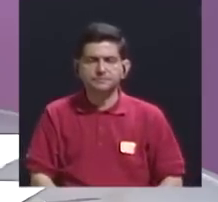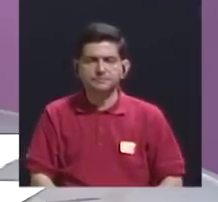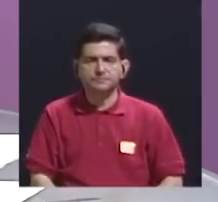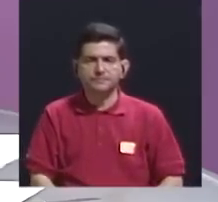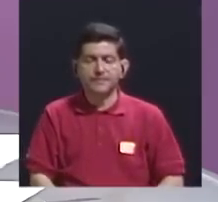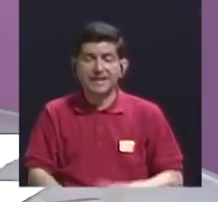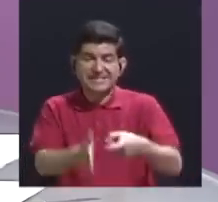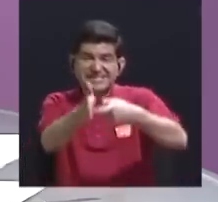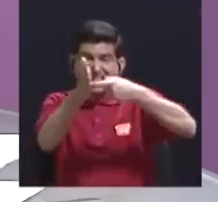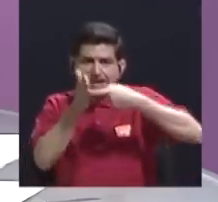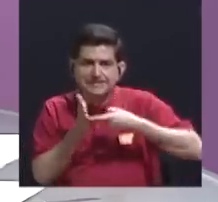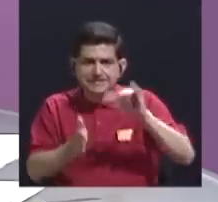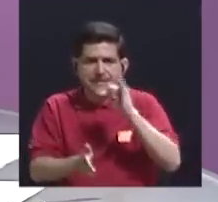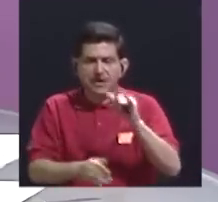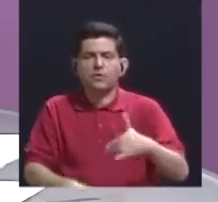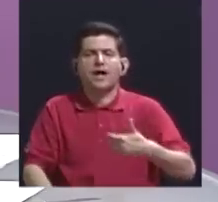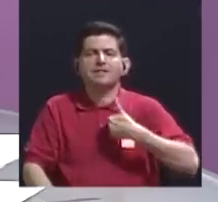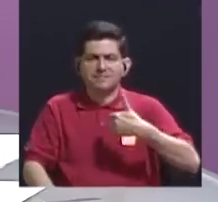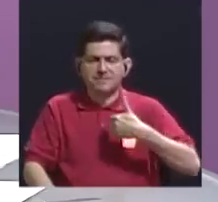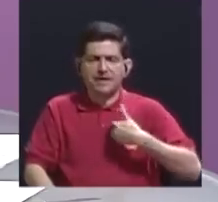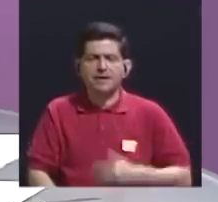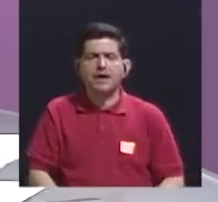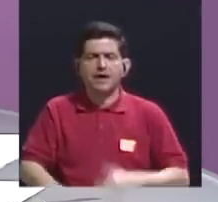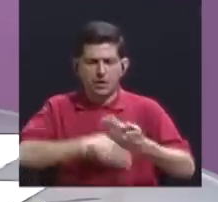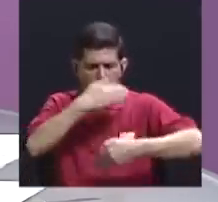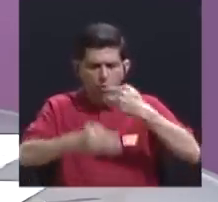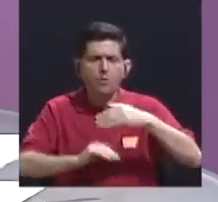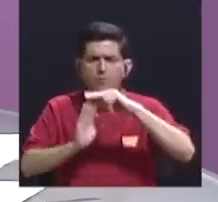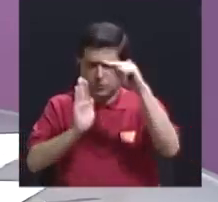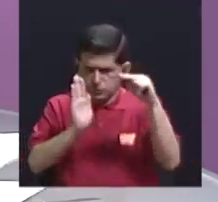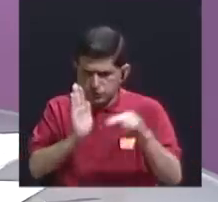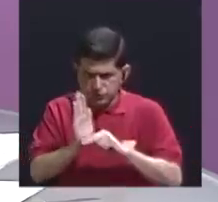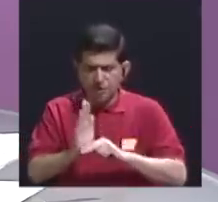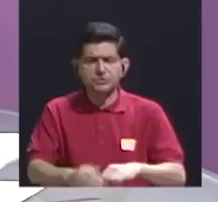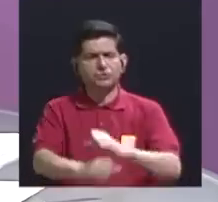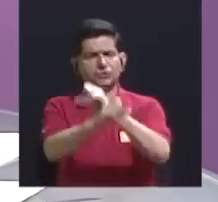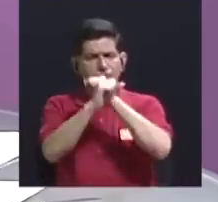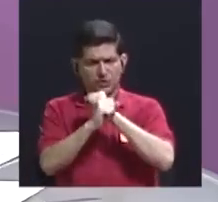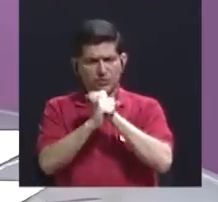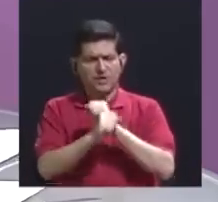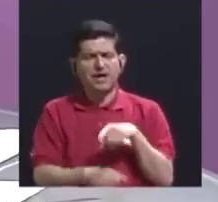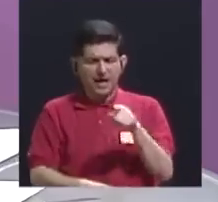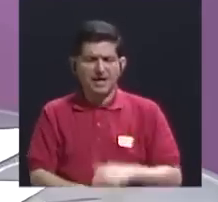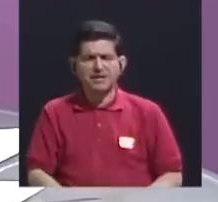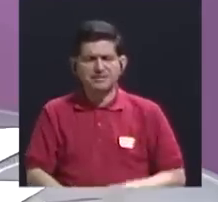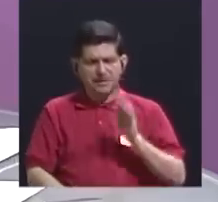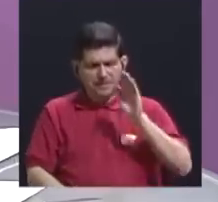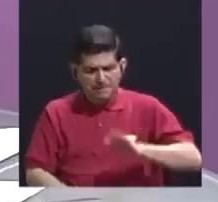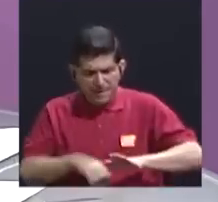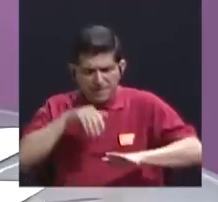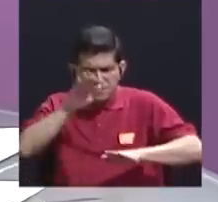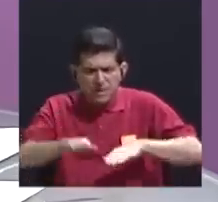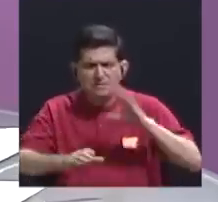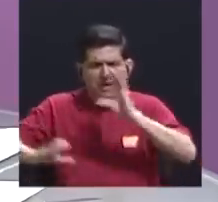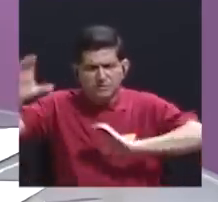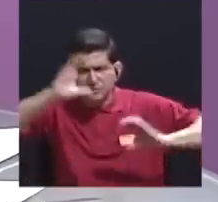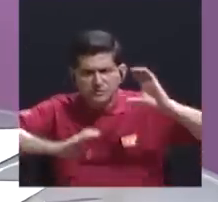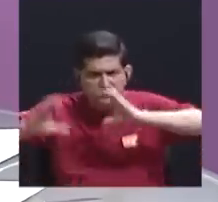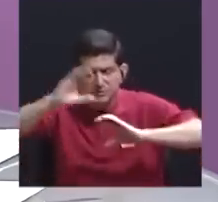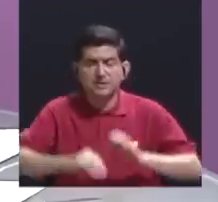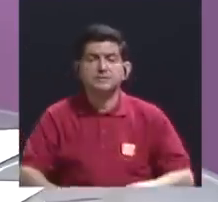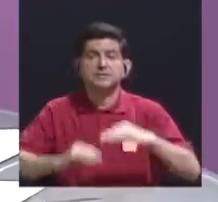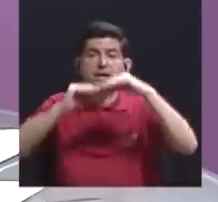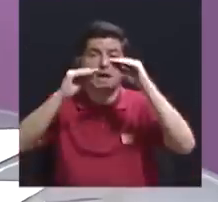exigir que existan unos protocolos que nos garanticen unos procedimientos científicos y